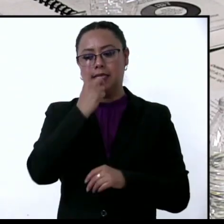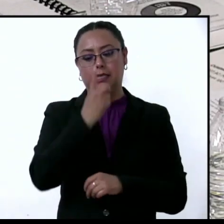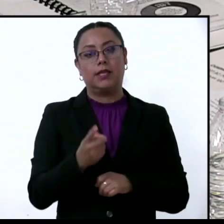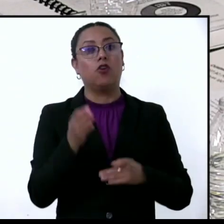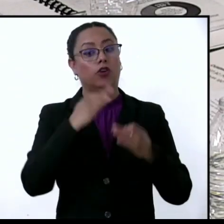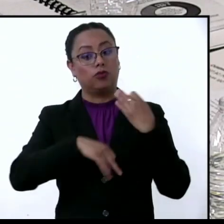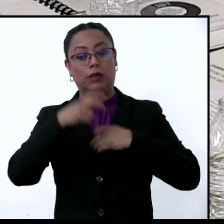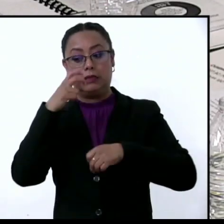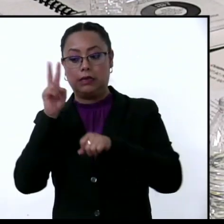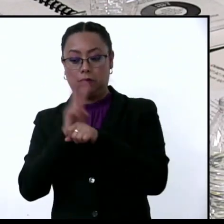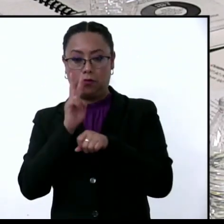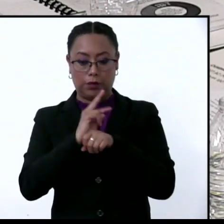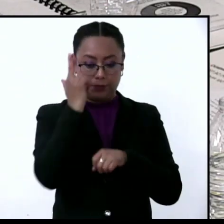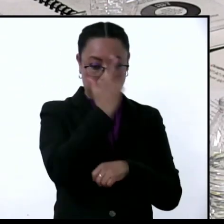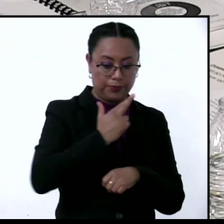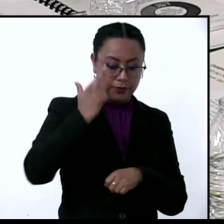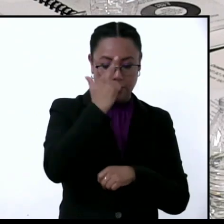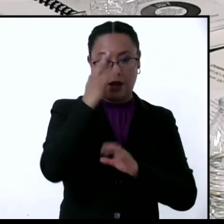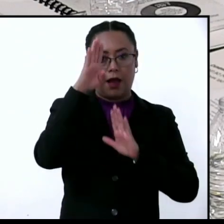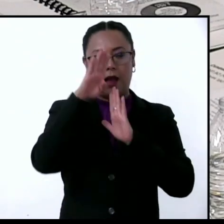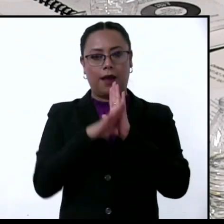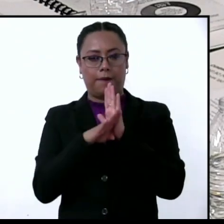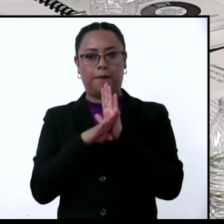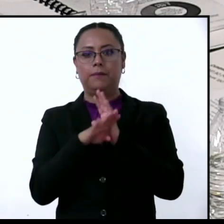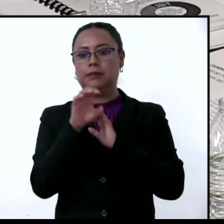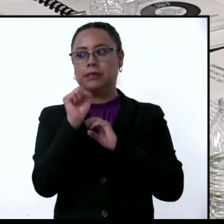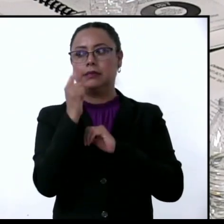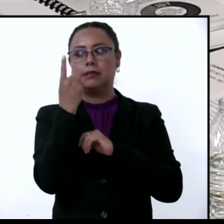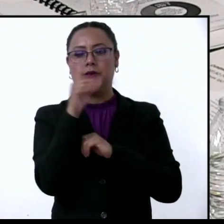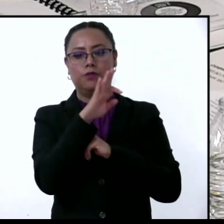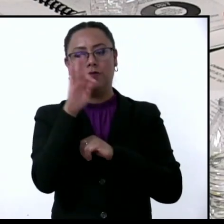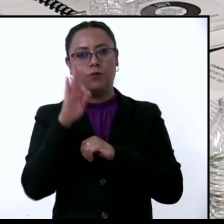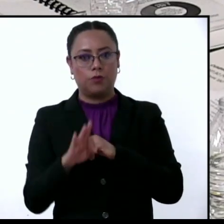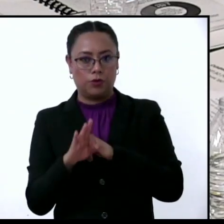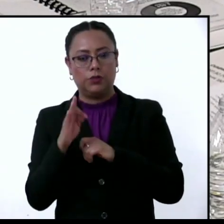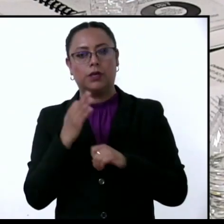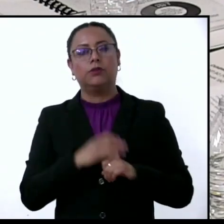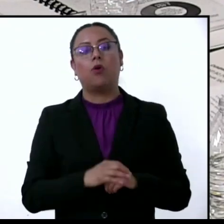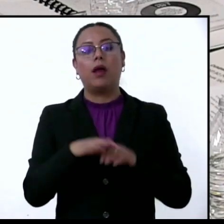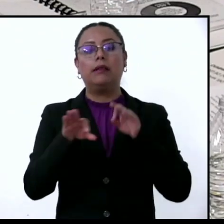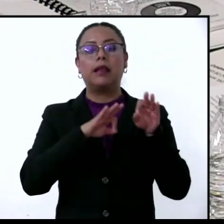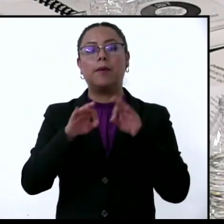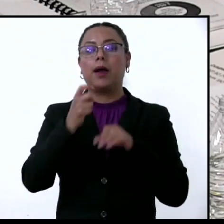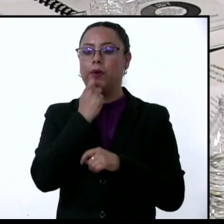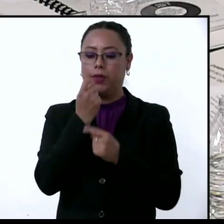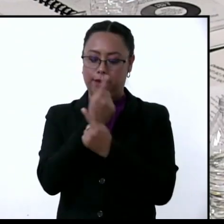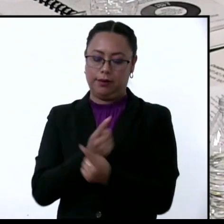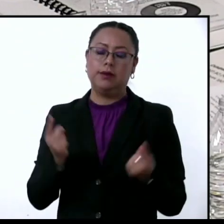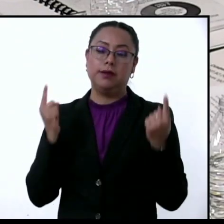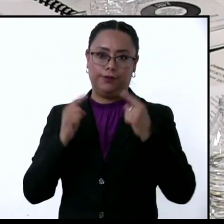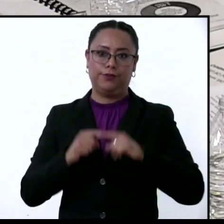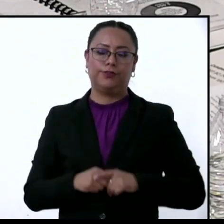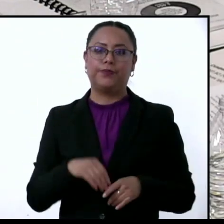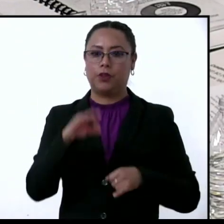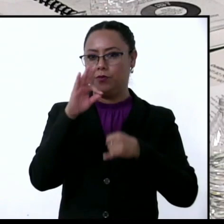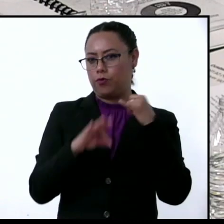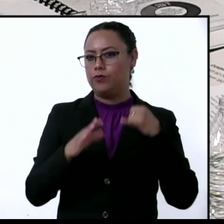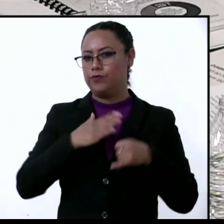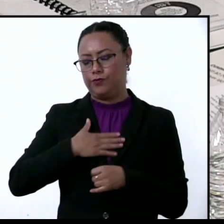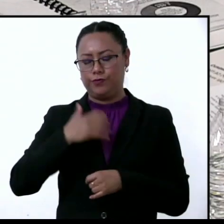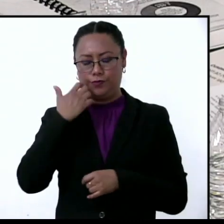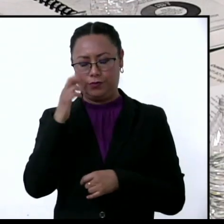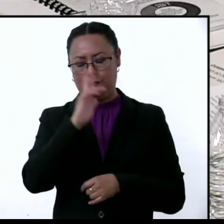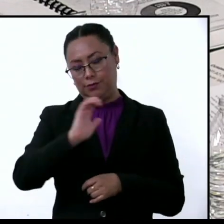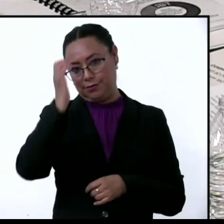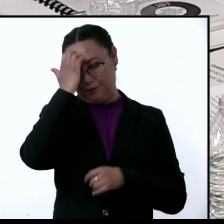estas inspecciones se ha logrado disminuir en un 71% el trabajo infantil. Por último, quiero